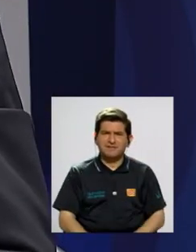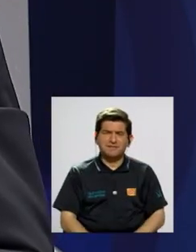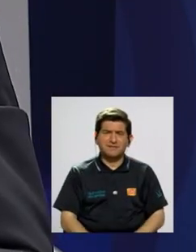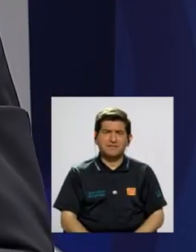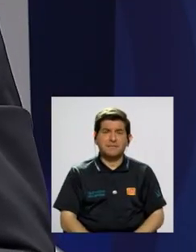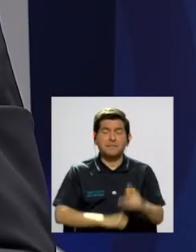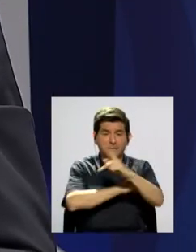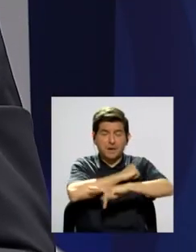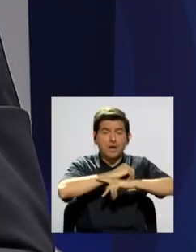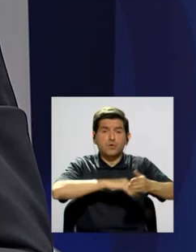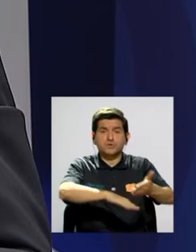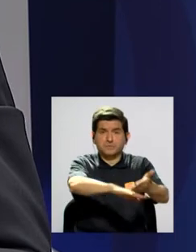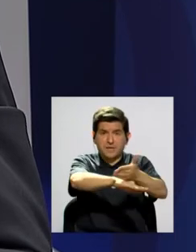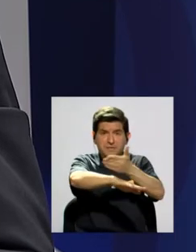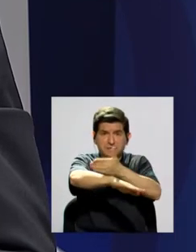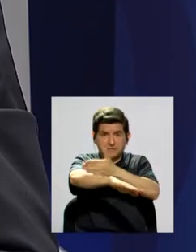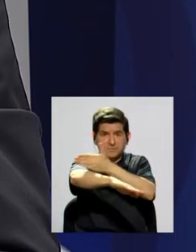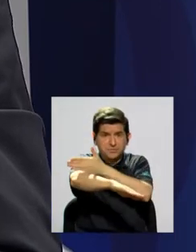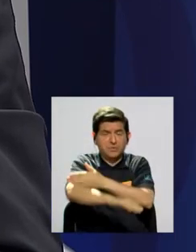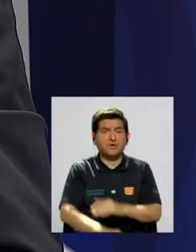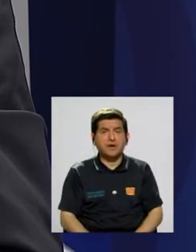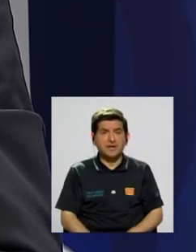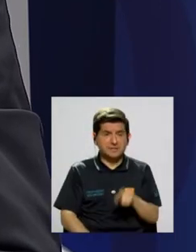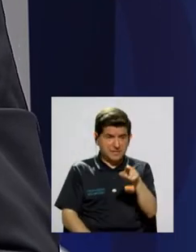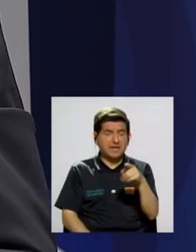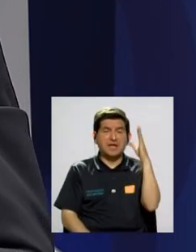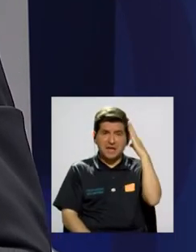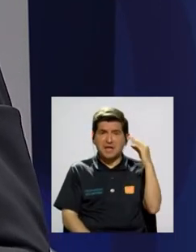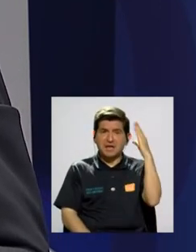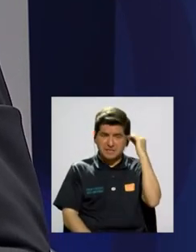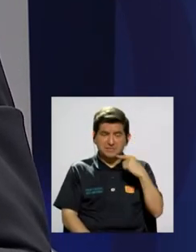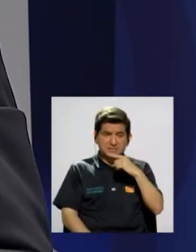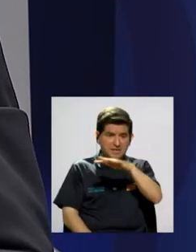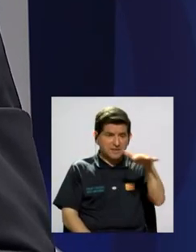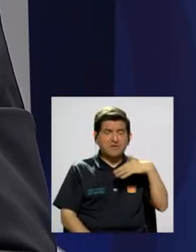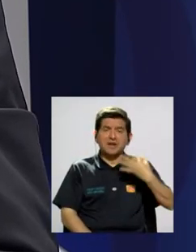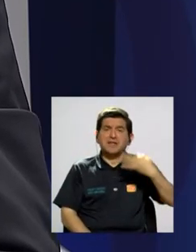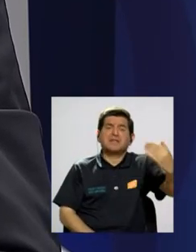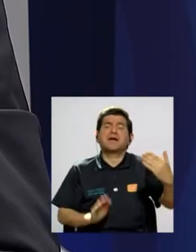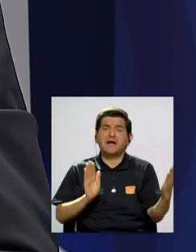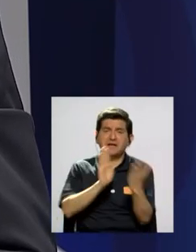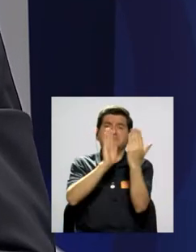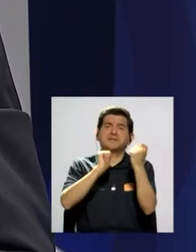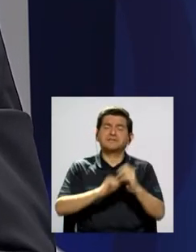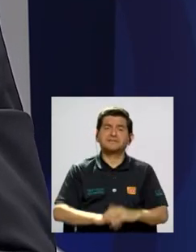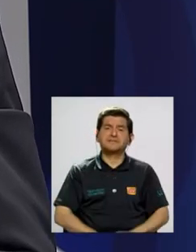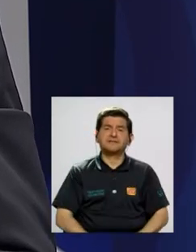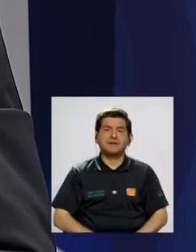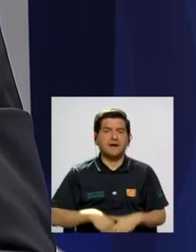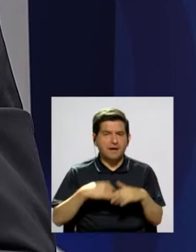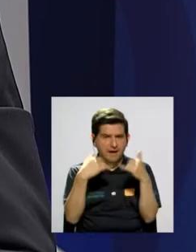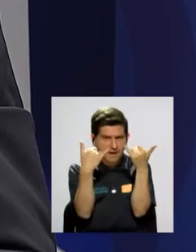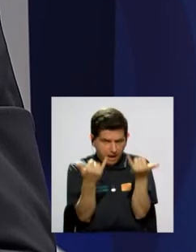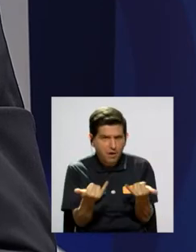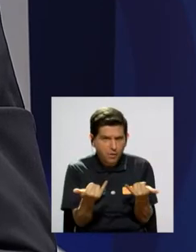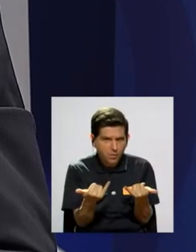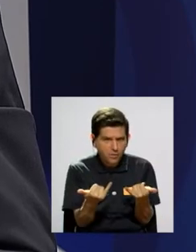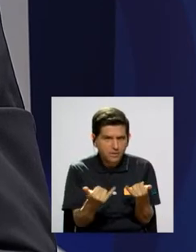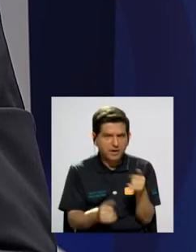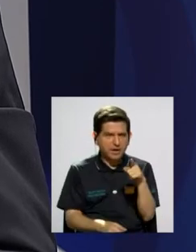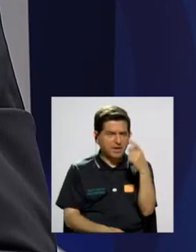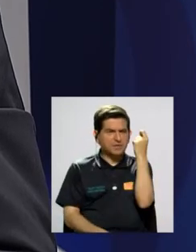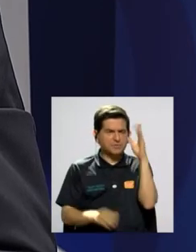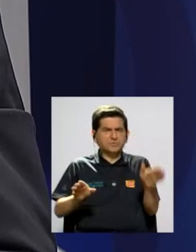de los países de avanzada, que también los están de alguna manera viviendo en su realidad cotidiana. Tiene que ser así. Ahora, ¿cómo podemos entender